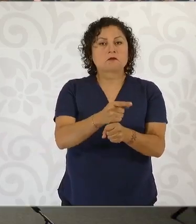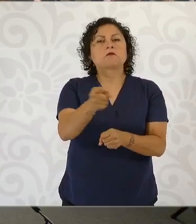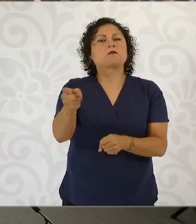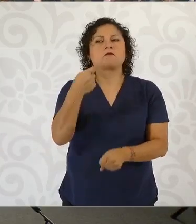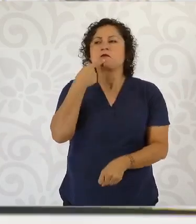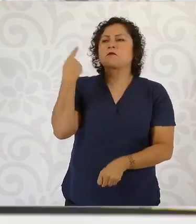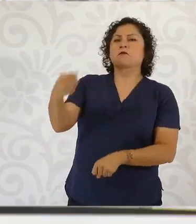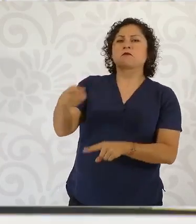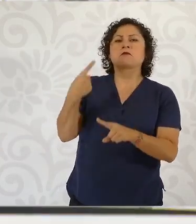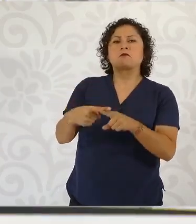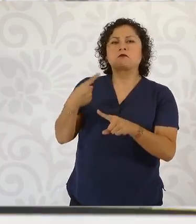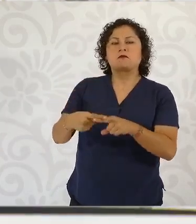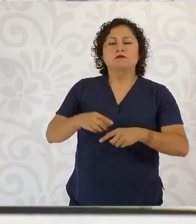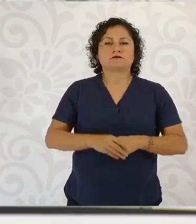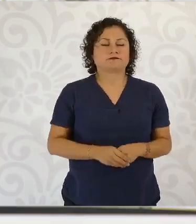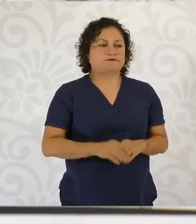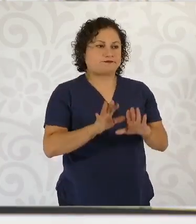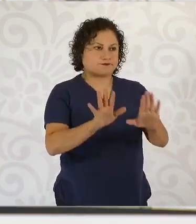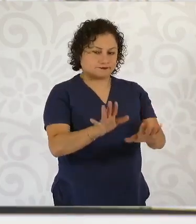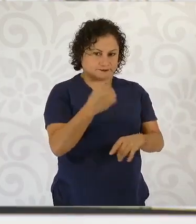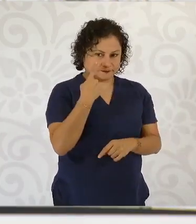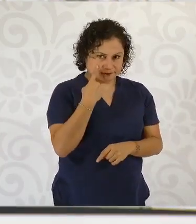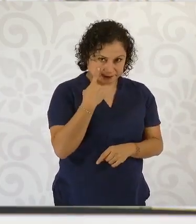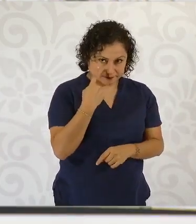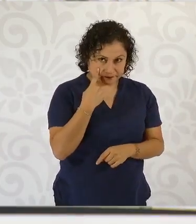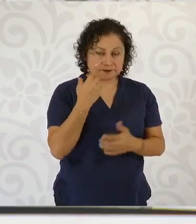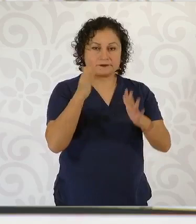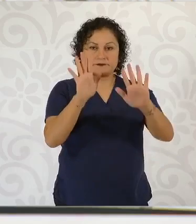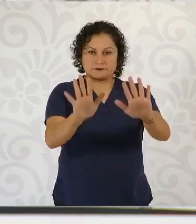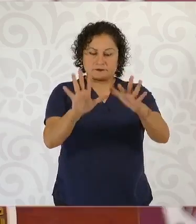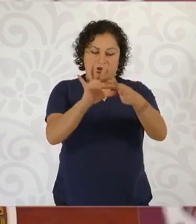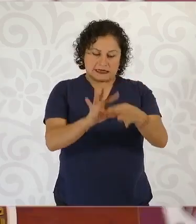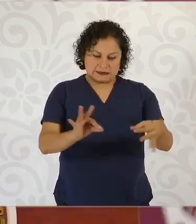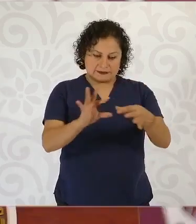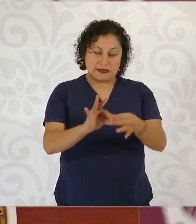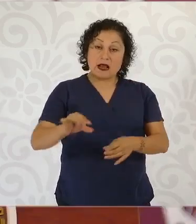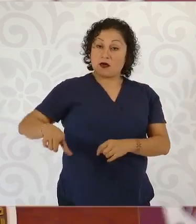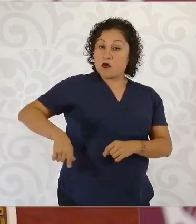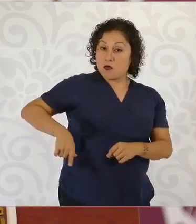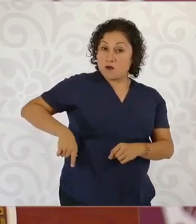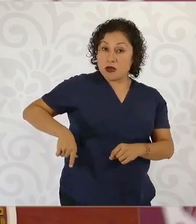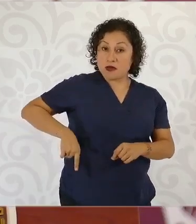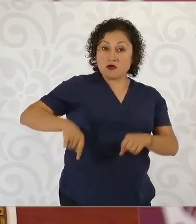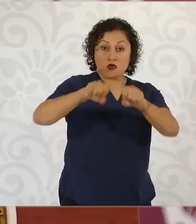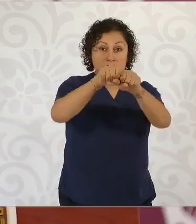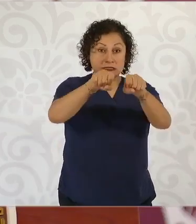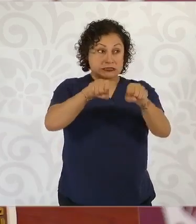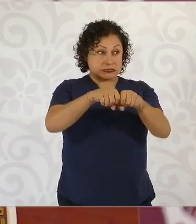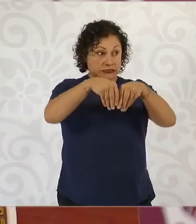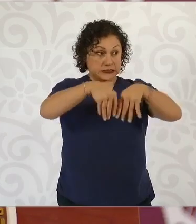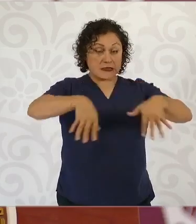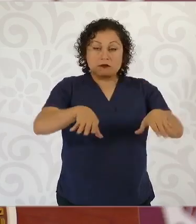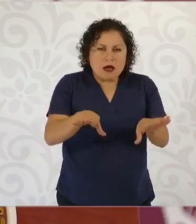bien? Sí, a ver, las auditorías, ¿cómo funciona el gobierno? Porque vale la pena que todos los que nos